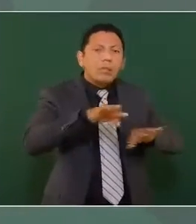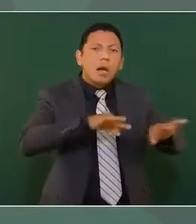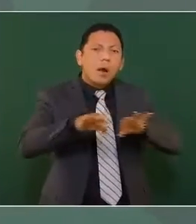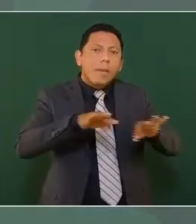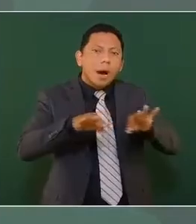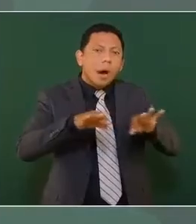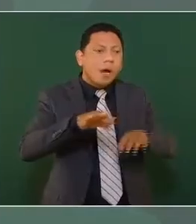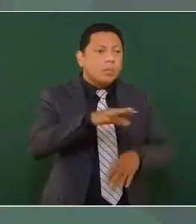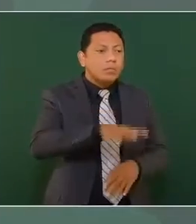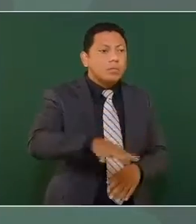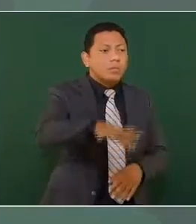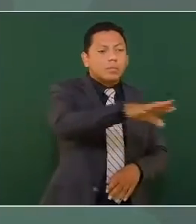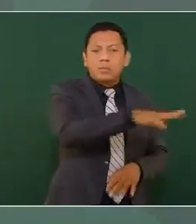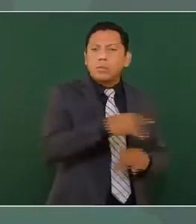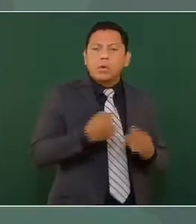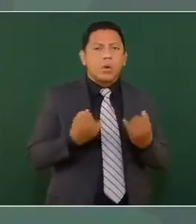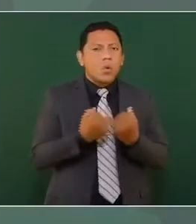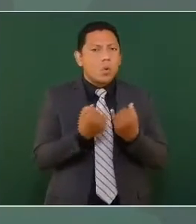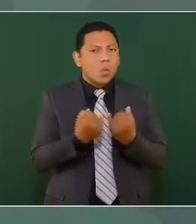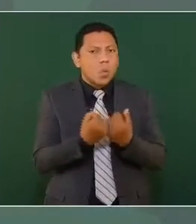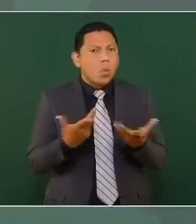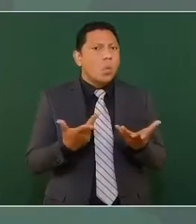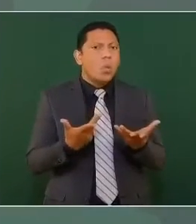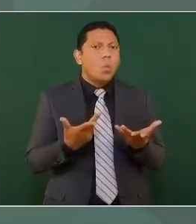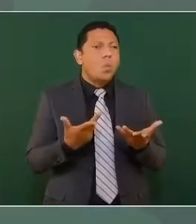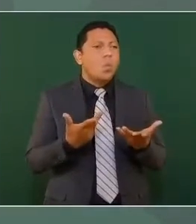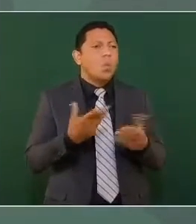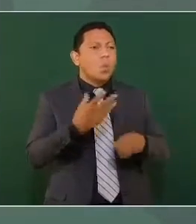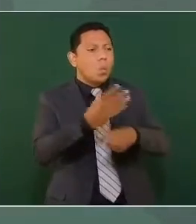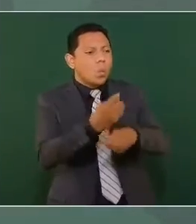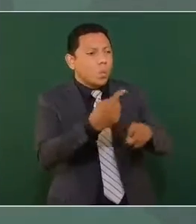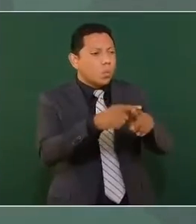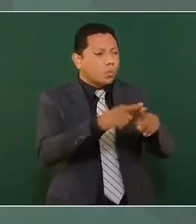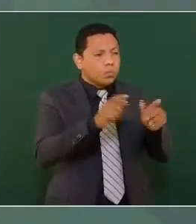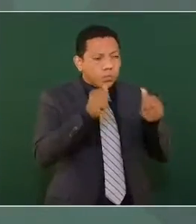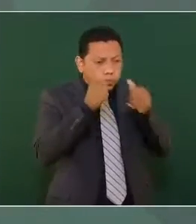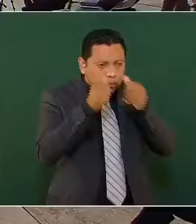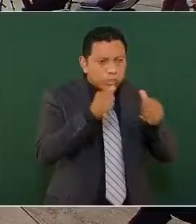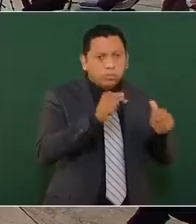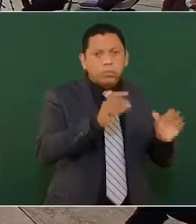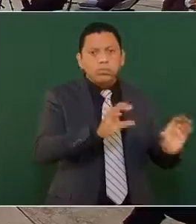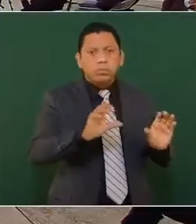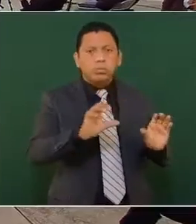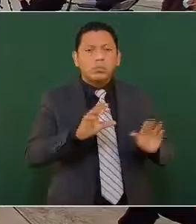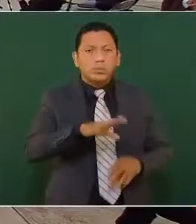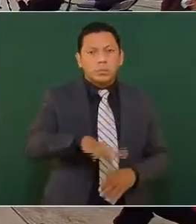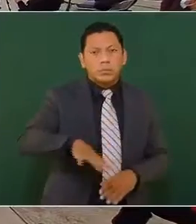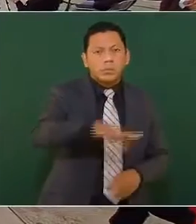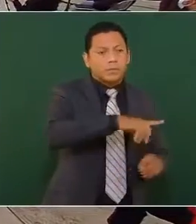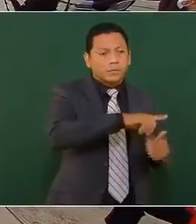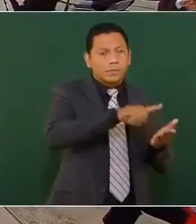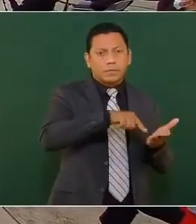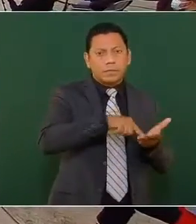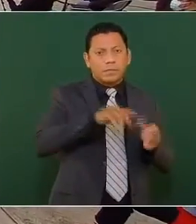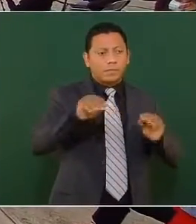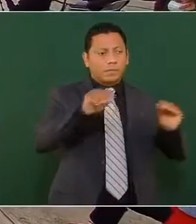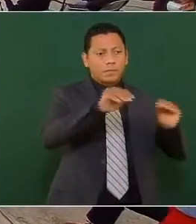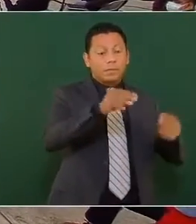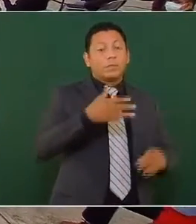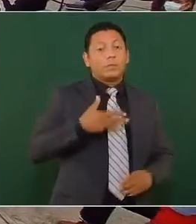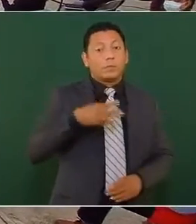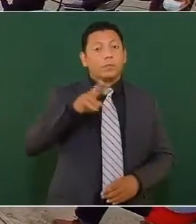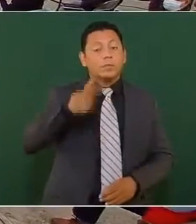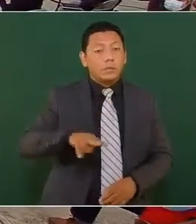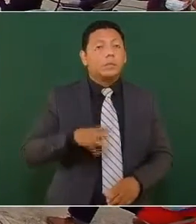un número similar de hombres de seguridad pública, y cubrimos el espacio. Sí, existen